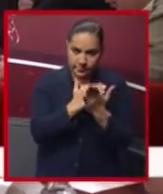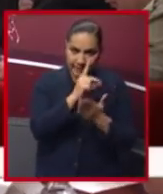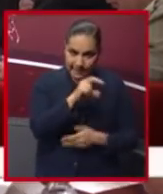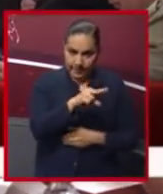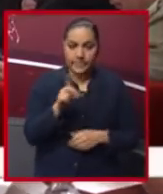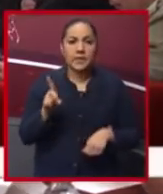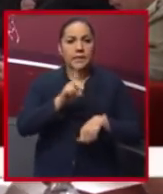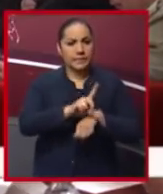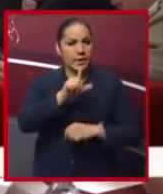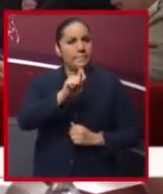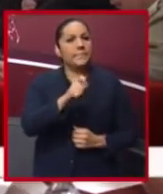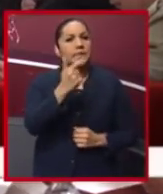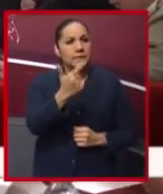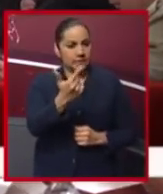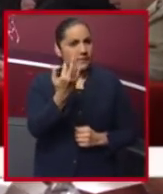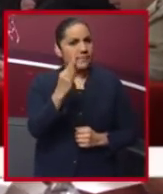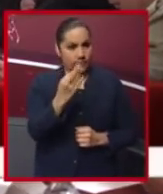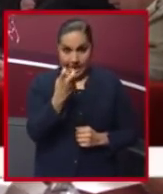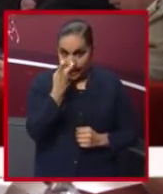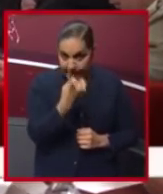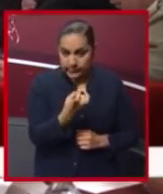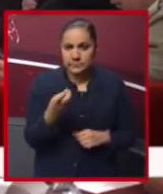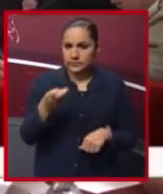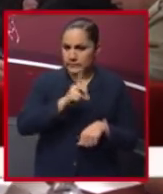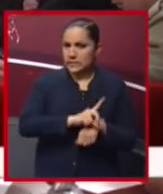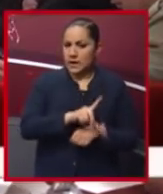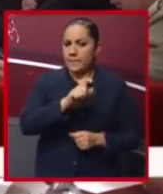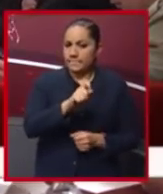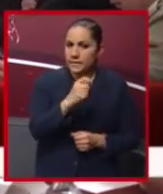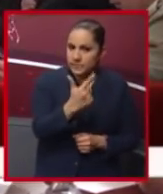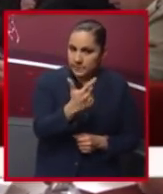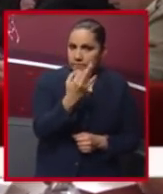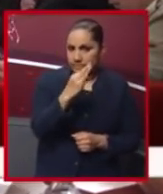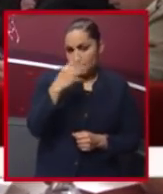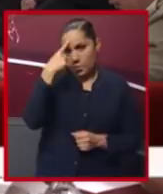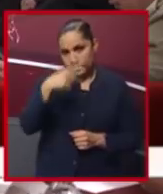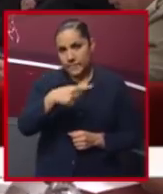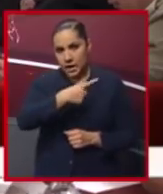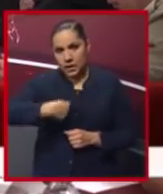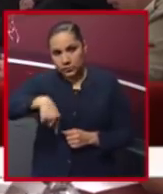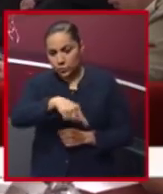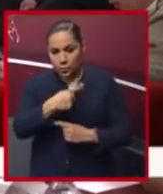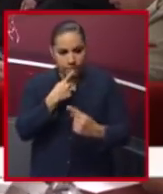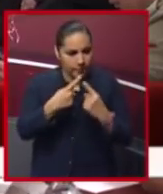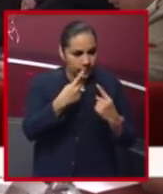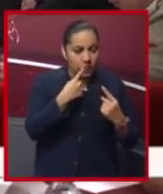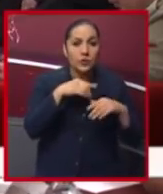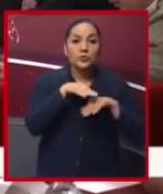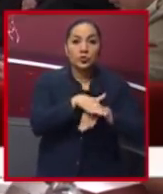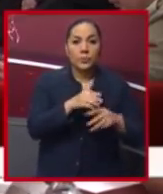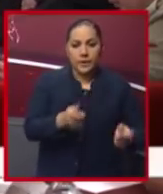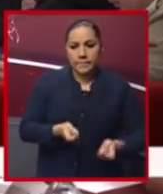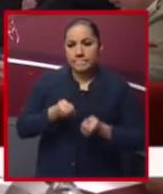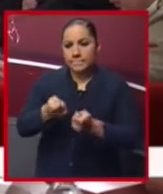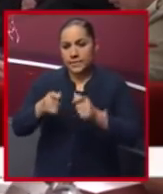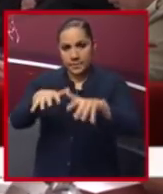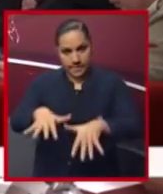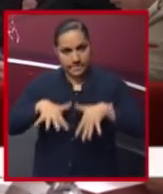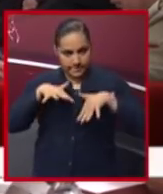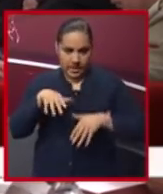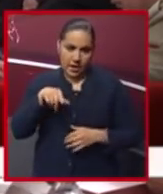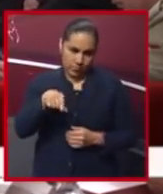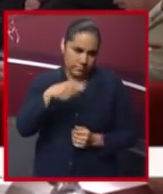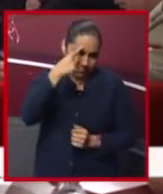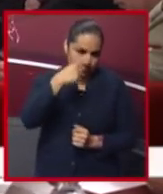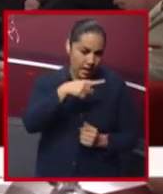la votación de este asunto, 27 de febrero, para su discusión en el Pleno de Reforma Constitucional también, así